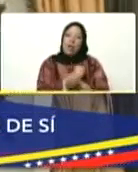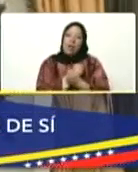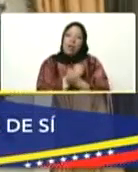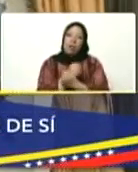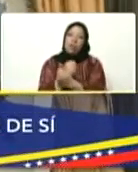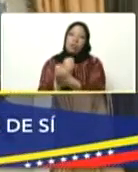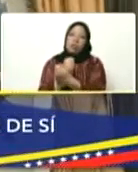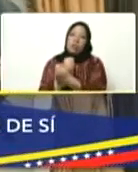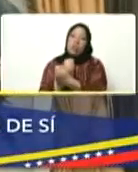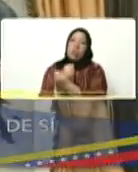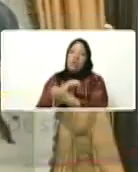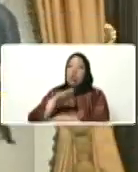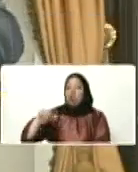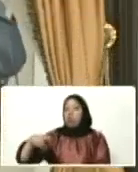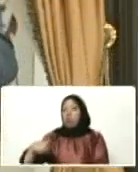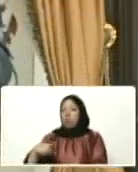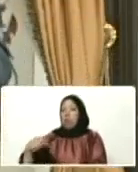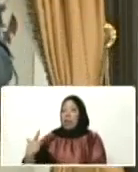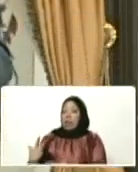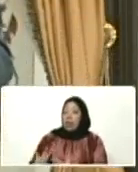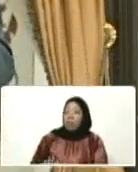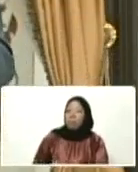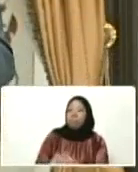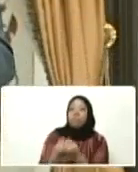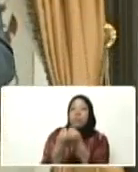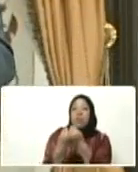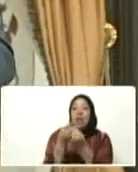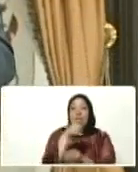y la solidaridad efectiva, práctica,